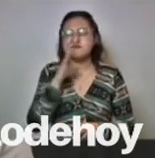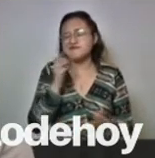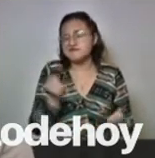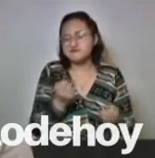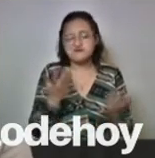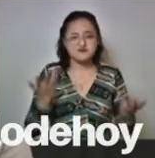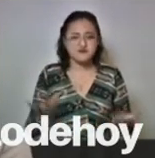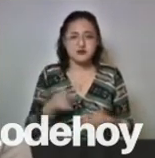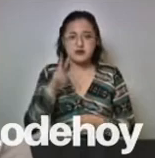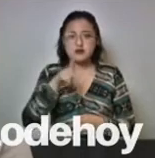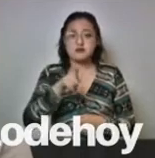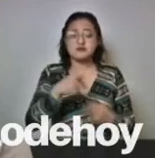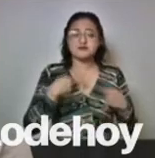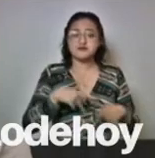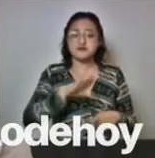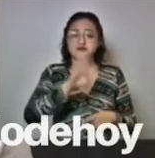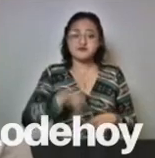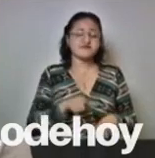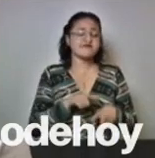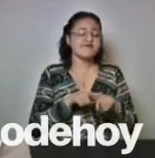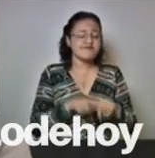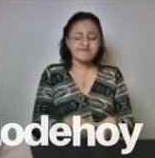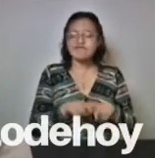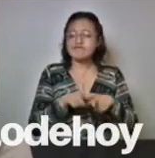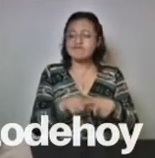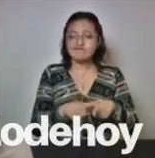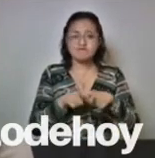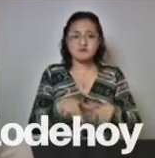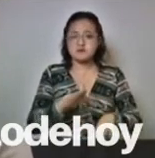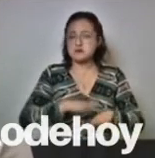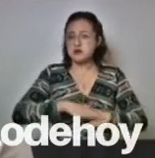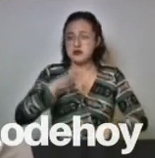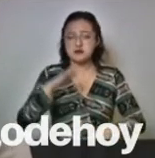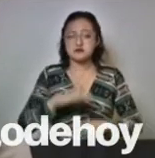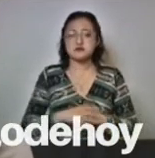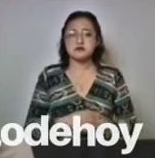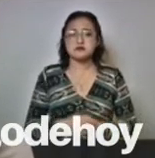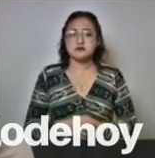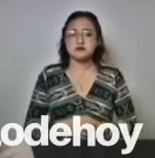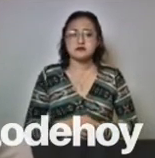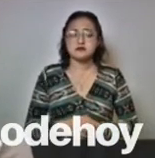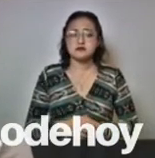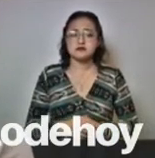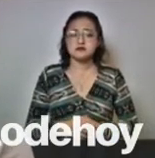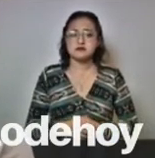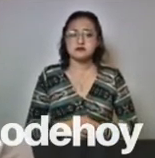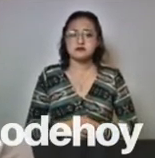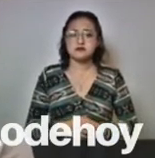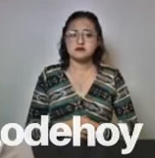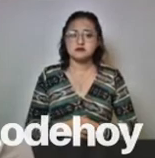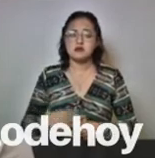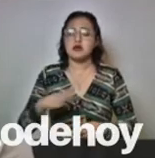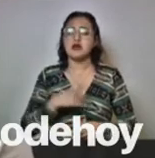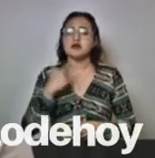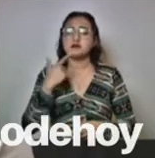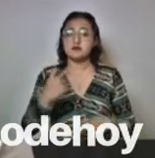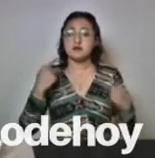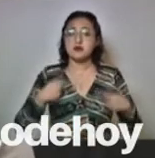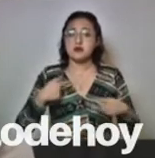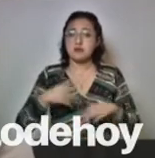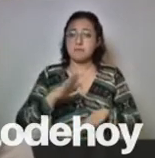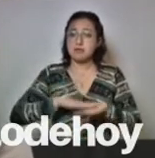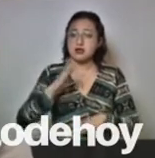Desafortunadamente, las defunciones se siguen presentando, habiendo 7 defunciones más